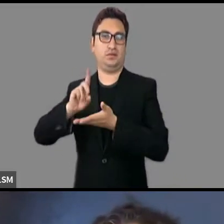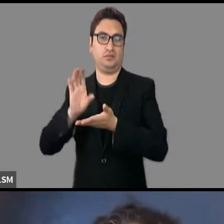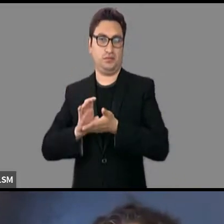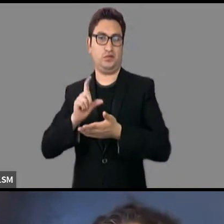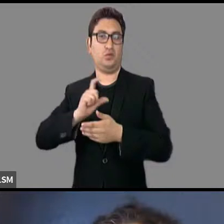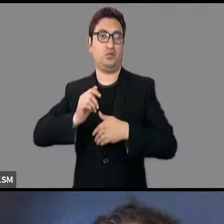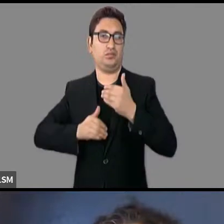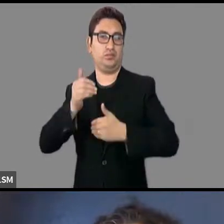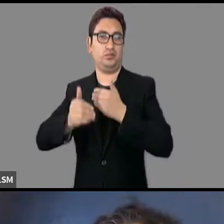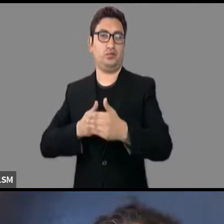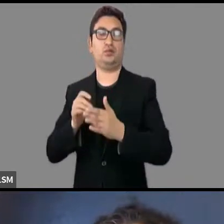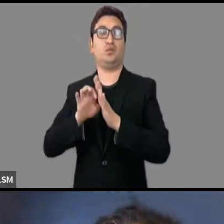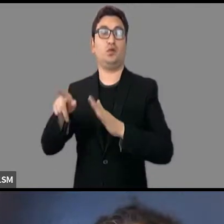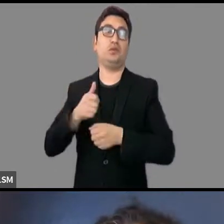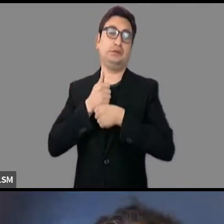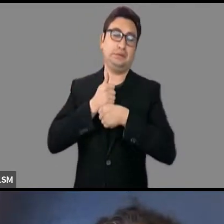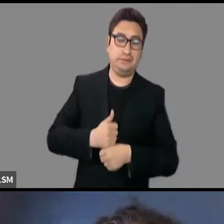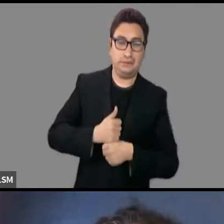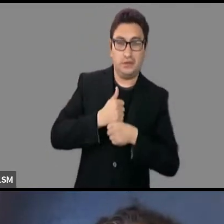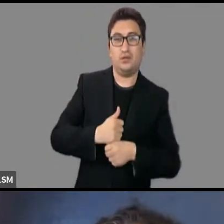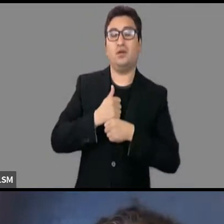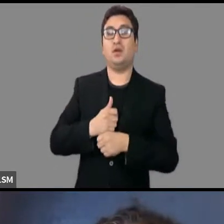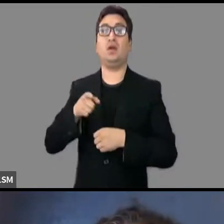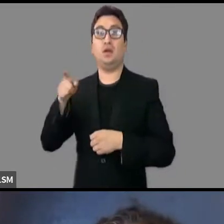como víctima, como testigo, como acusado,